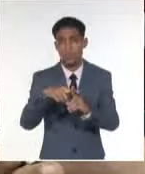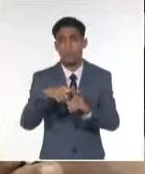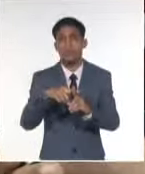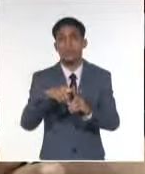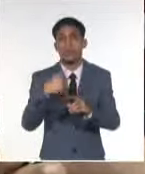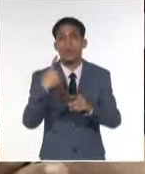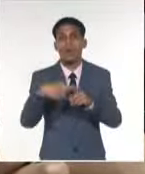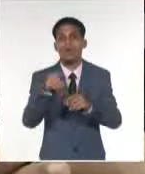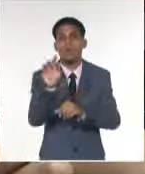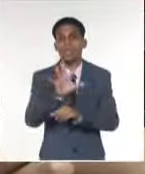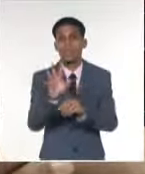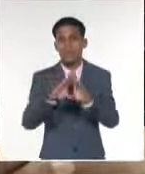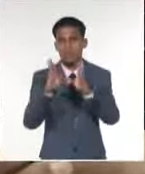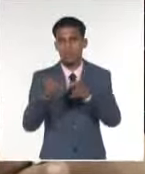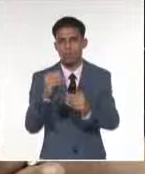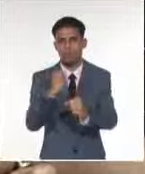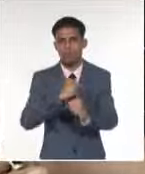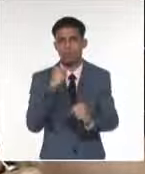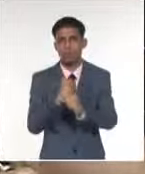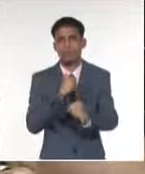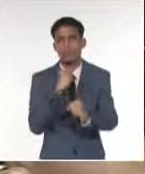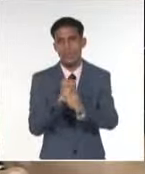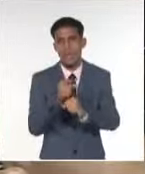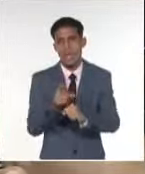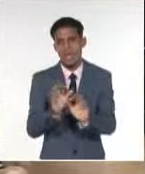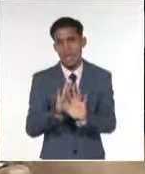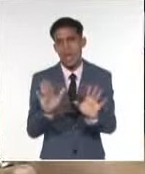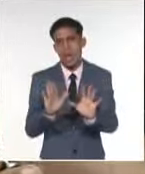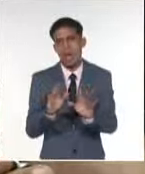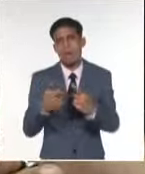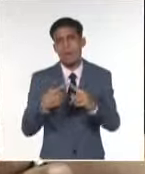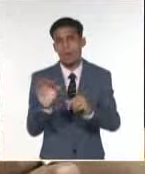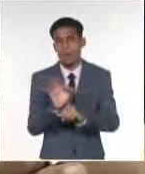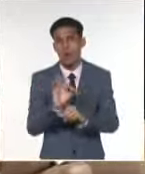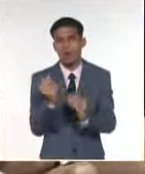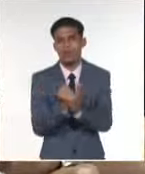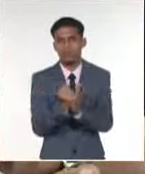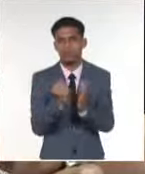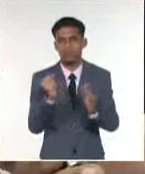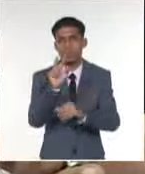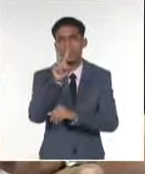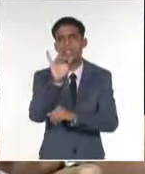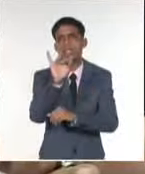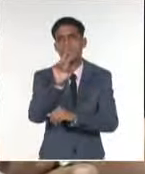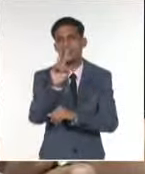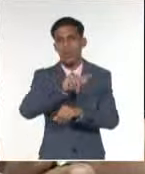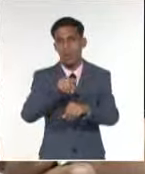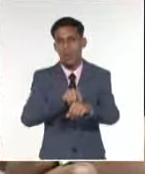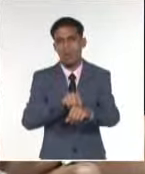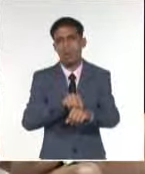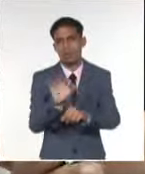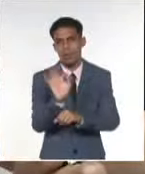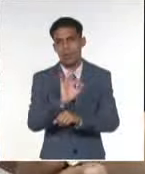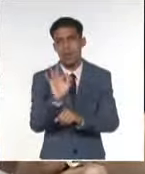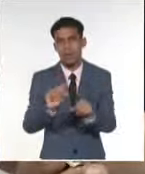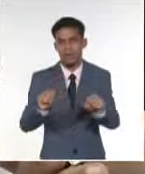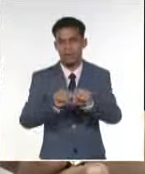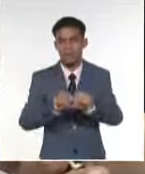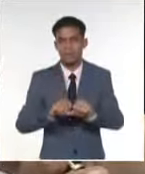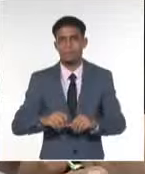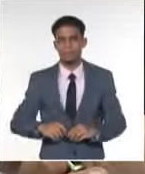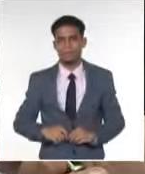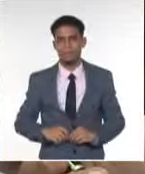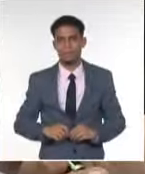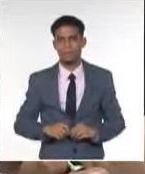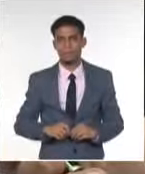termoeléctrica de Novita, que el trabajo que se hizo, dijimos que tenía un fraguado de 72 horas aproximadamente, y eso no va a estar en el día de hoy. Eso